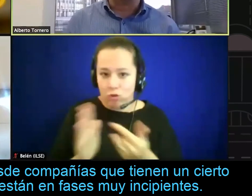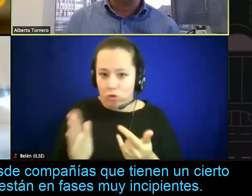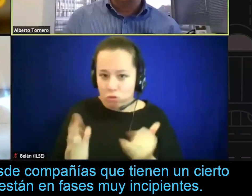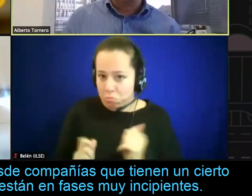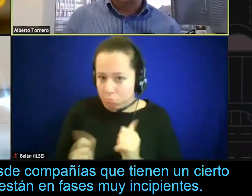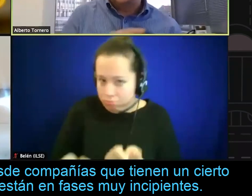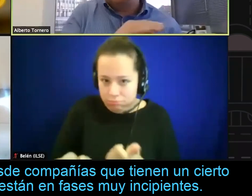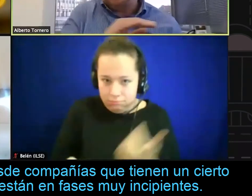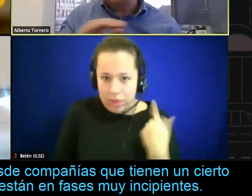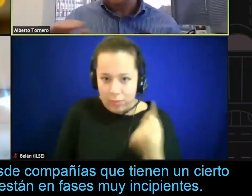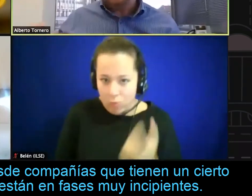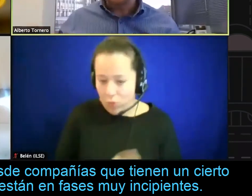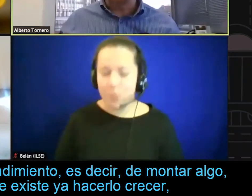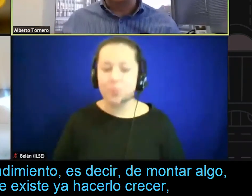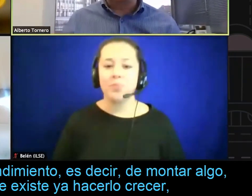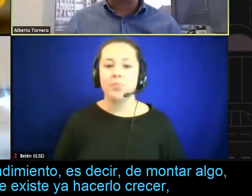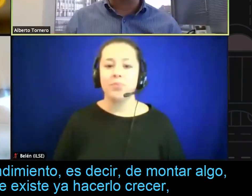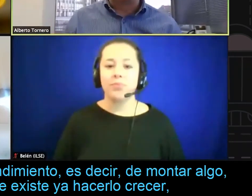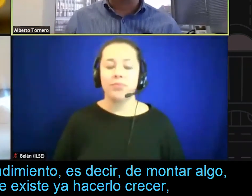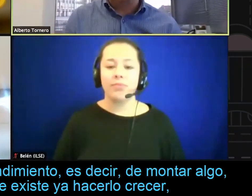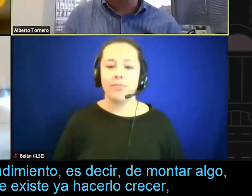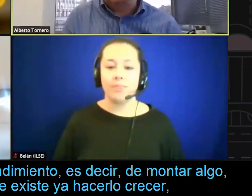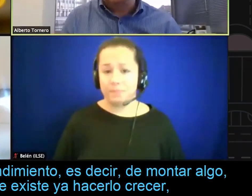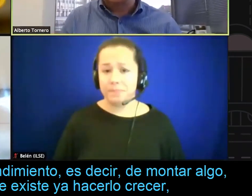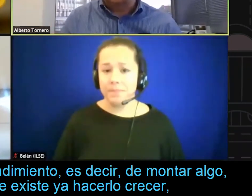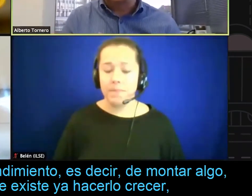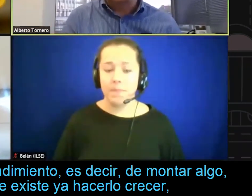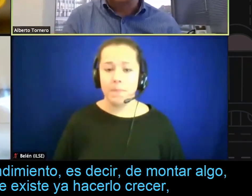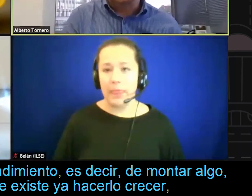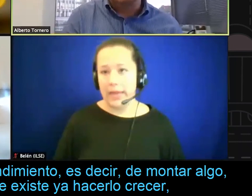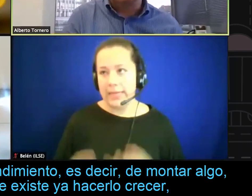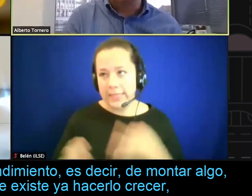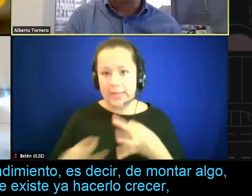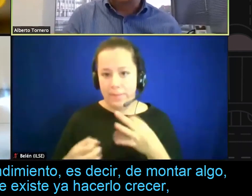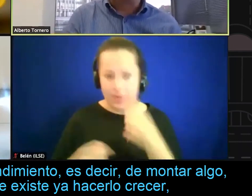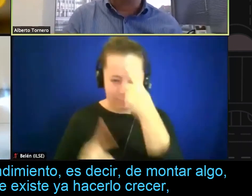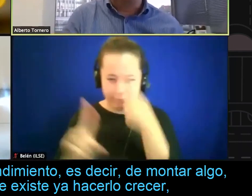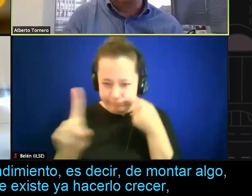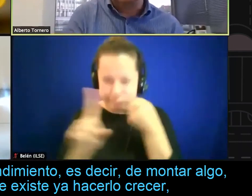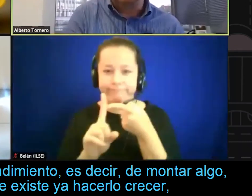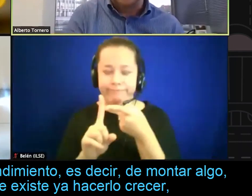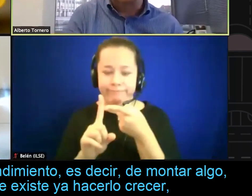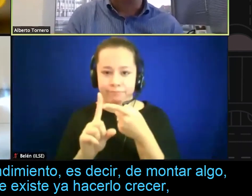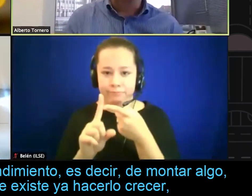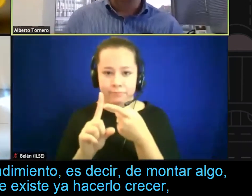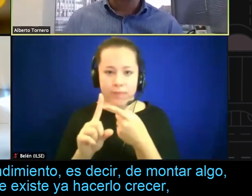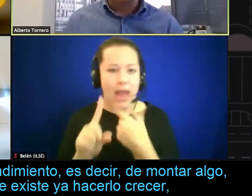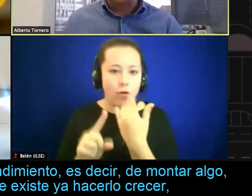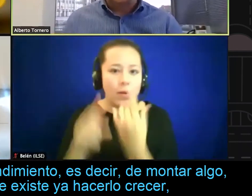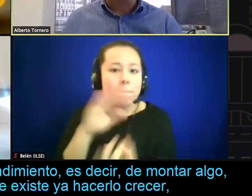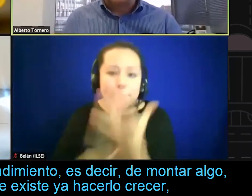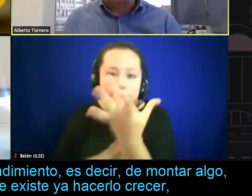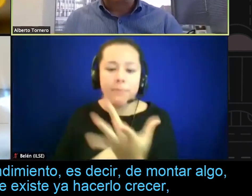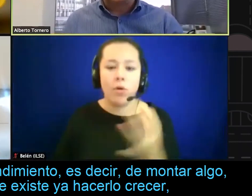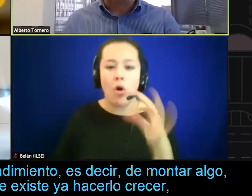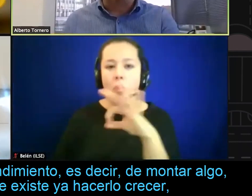incipientes. Siempre con el eje del emprendimiento, es decir, de montar algo, de fundar algo, o bien